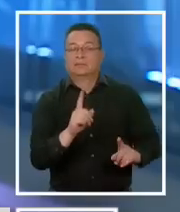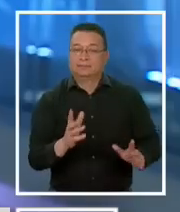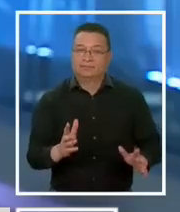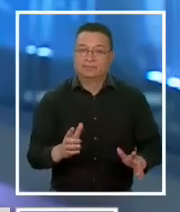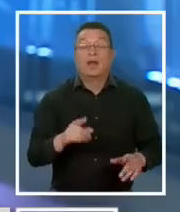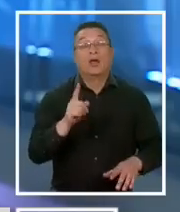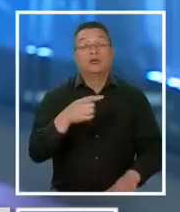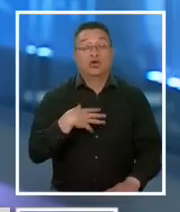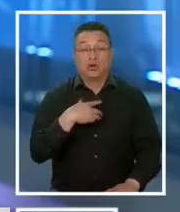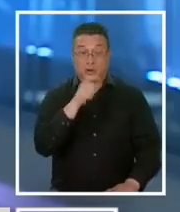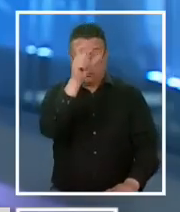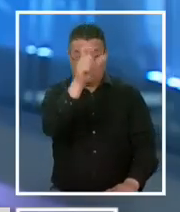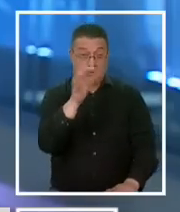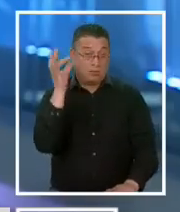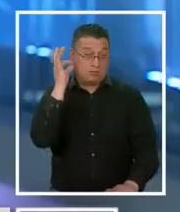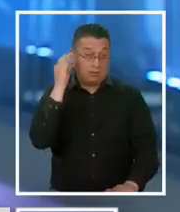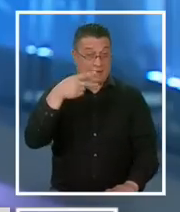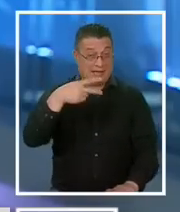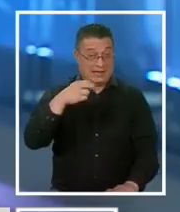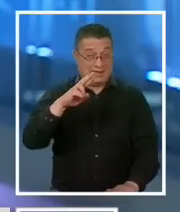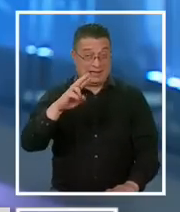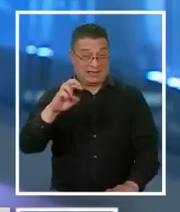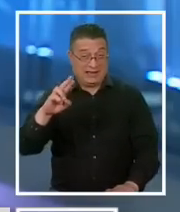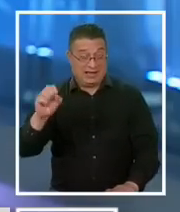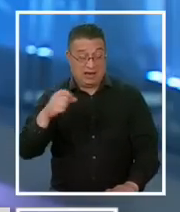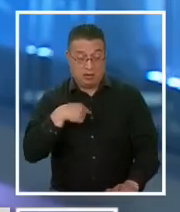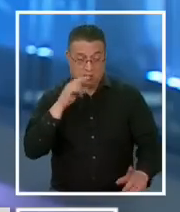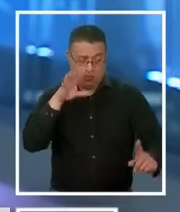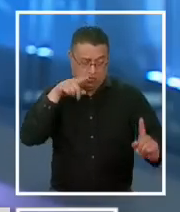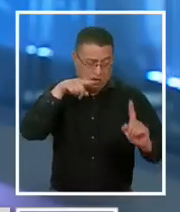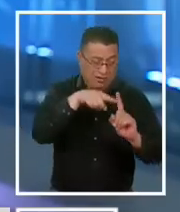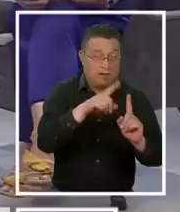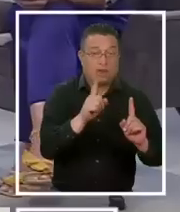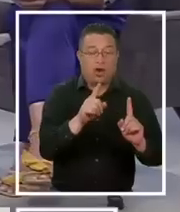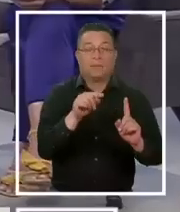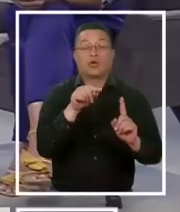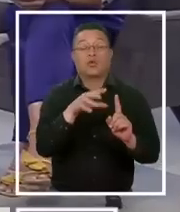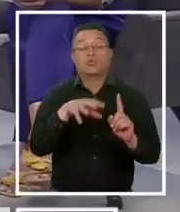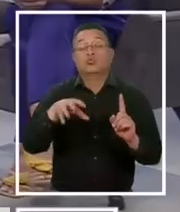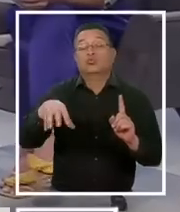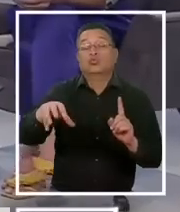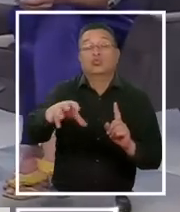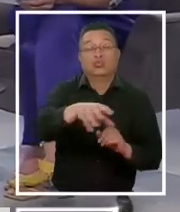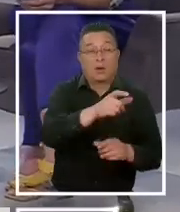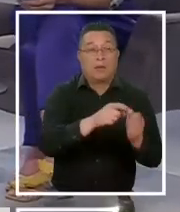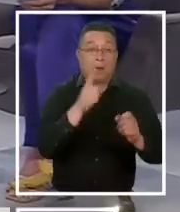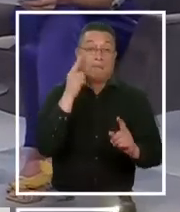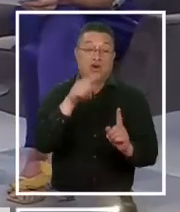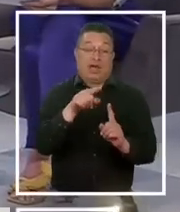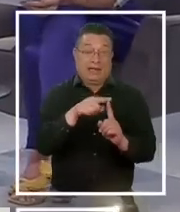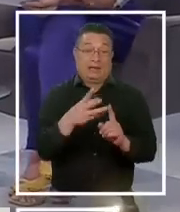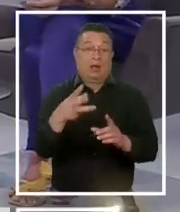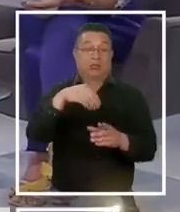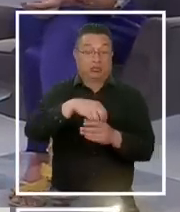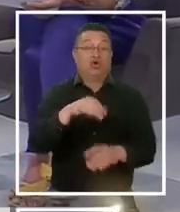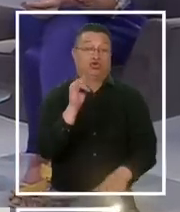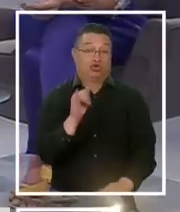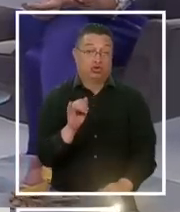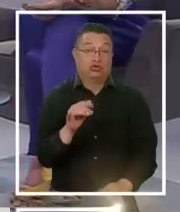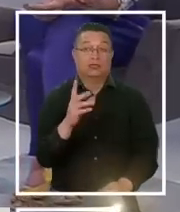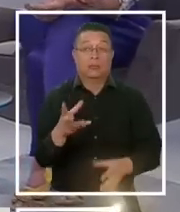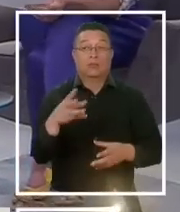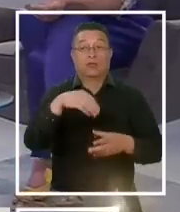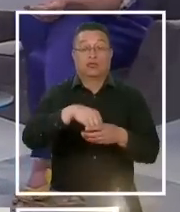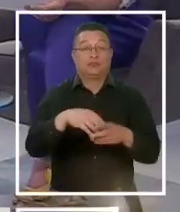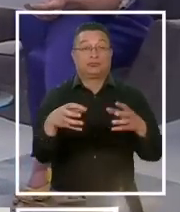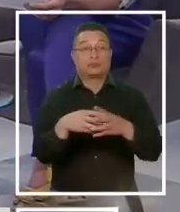no lo personalizo en la señora Herrera yo lo yo hago referencia a un conjunto de personas pero ella pertenece a esa cúpula por supuesto a